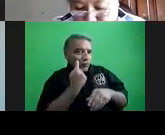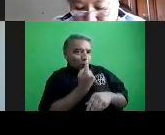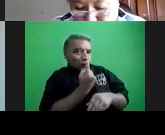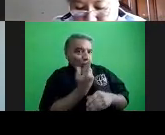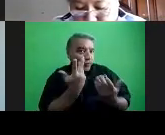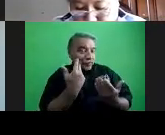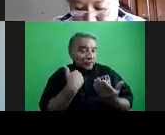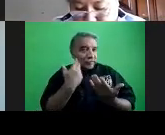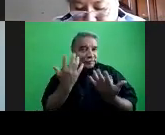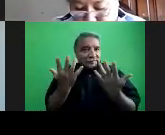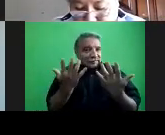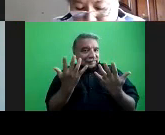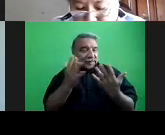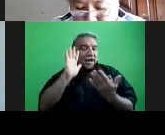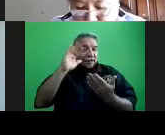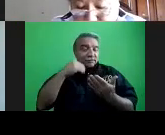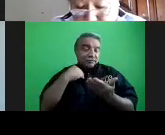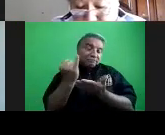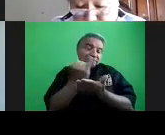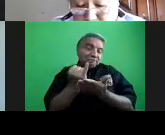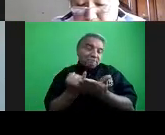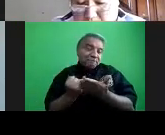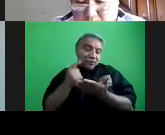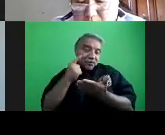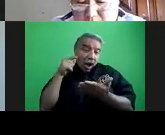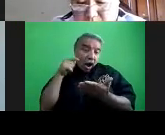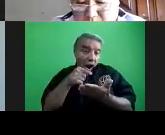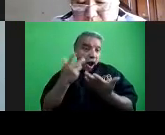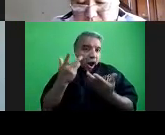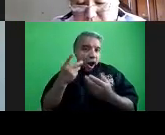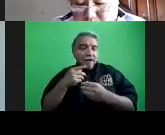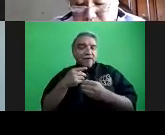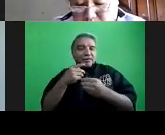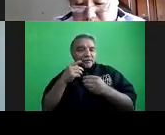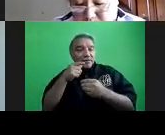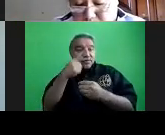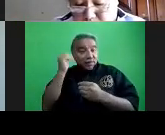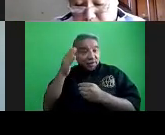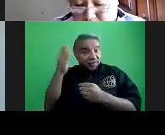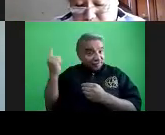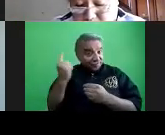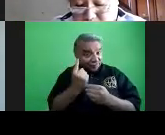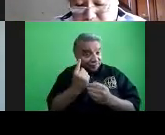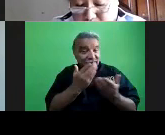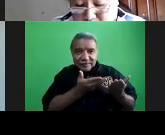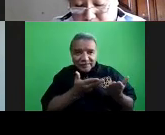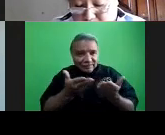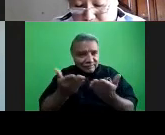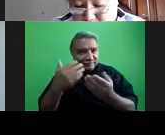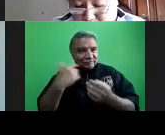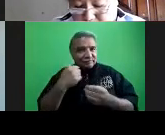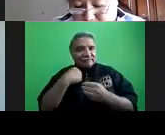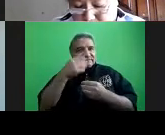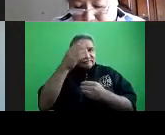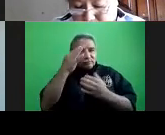a verlo, a ver cómo estaba y decía, ay Dios, él, Marco decía, ay, soy sordo. Y él comenzó a hacer